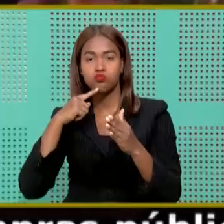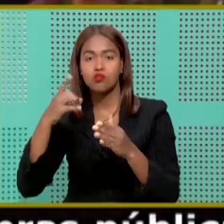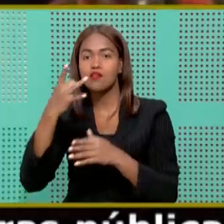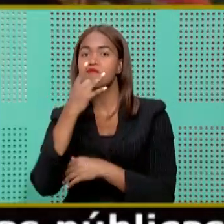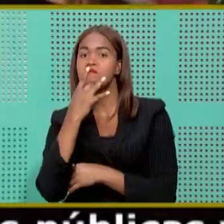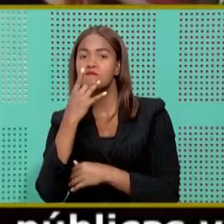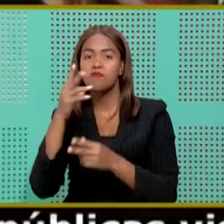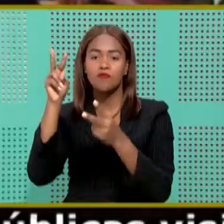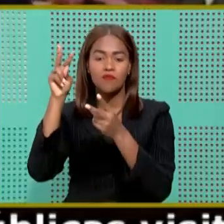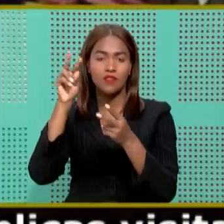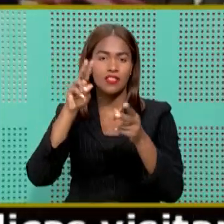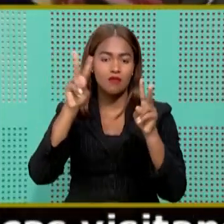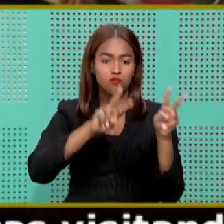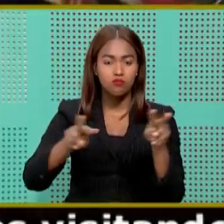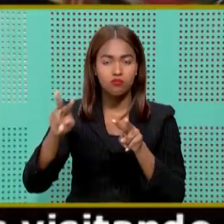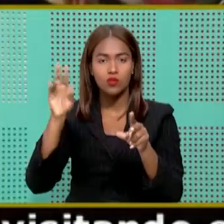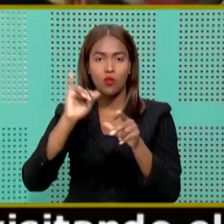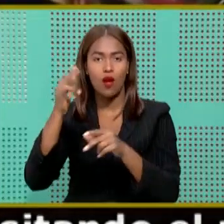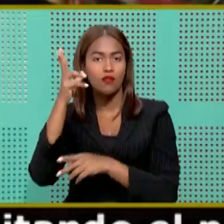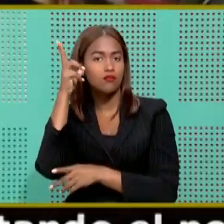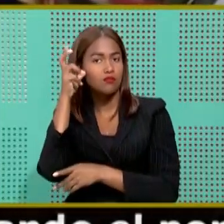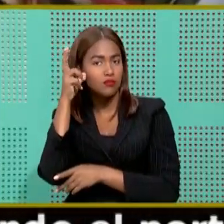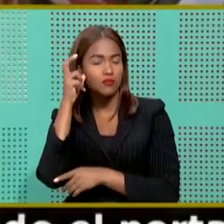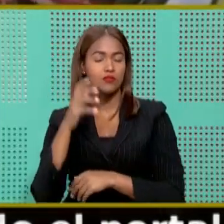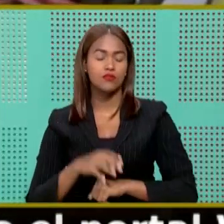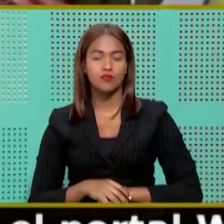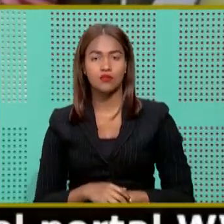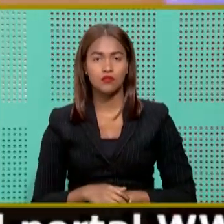el sistema de climatización y sonido.